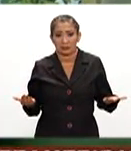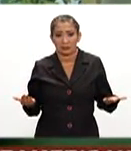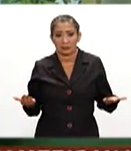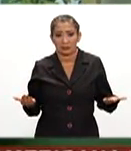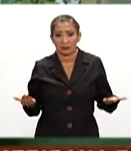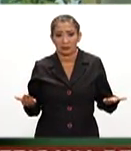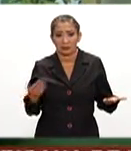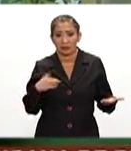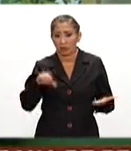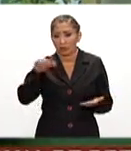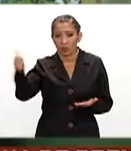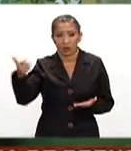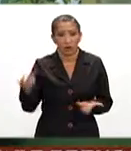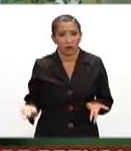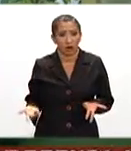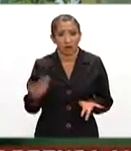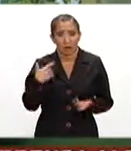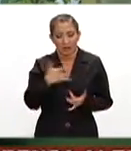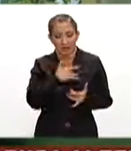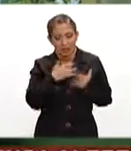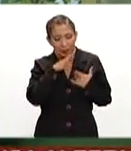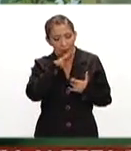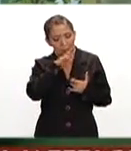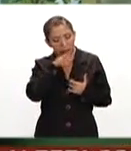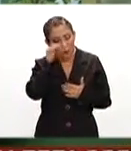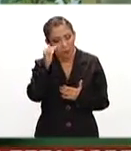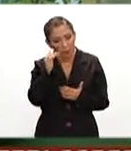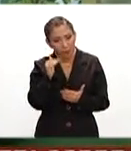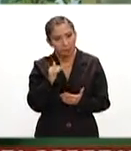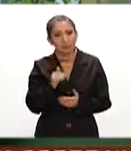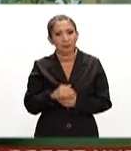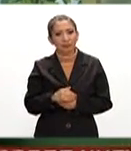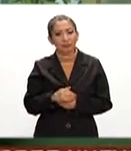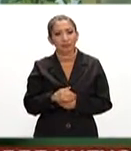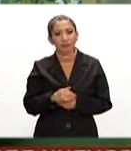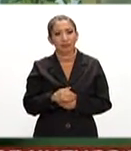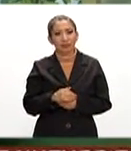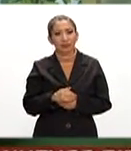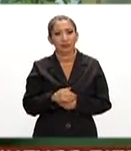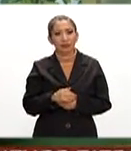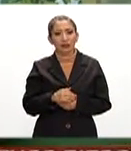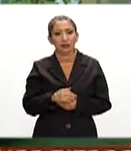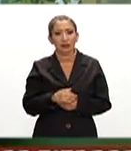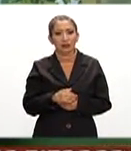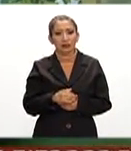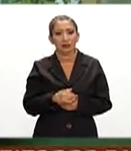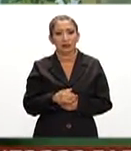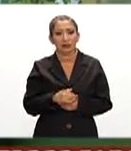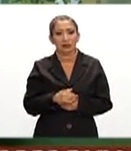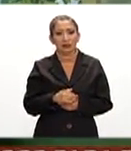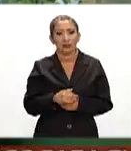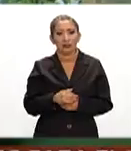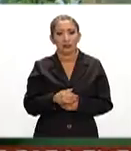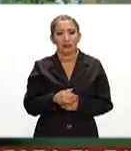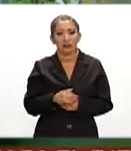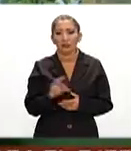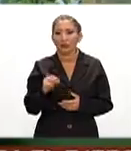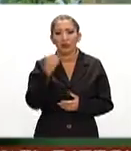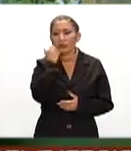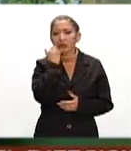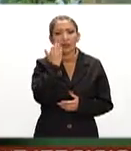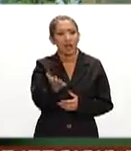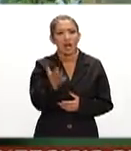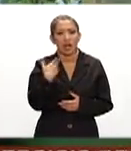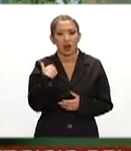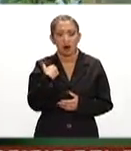ya con el otro, me bajó mucho la... Pero no quiero